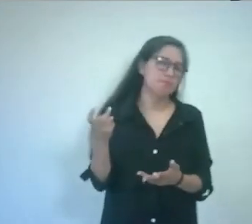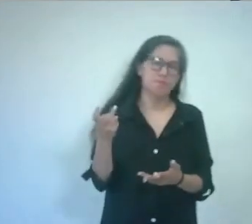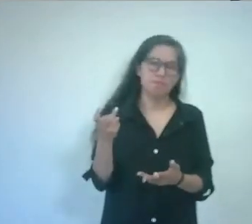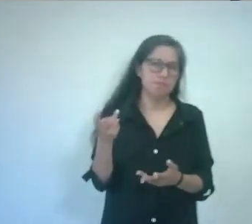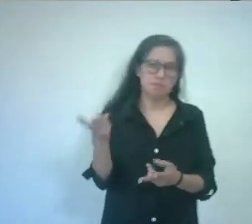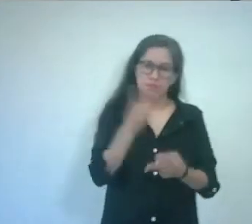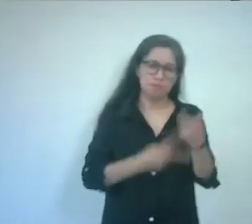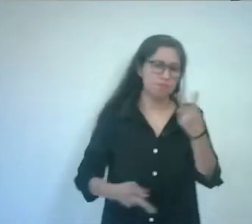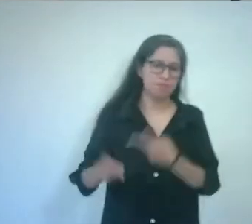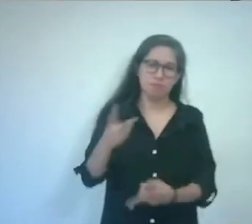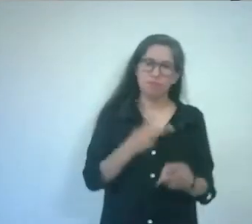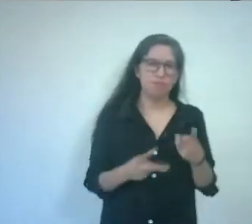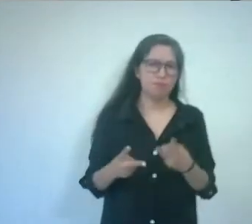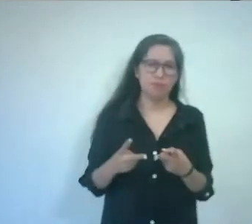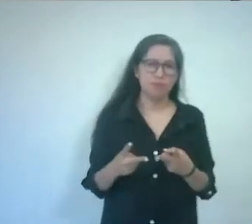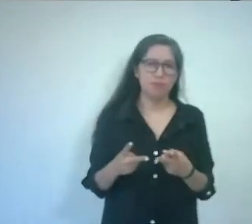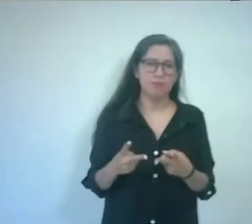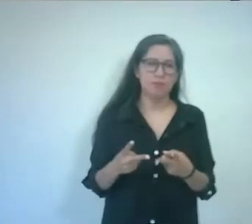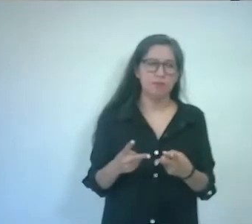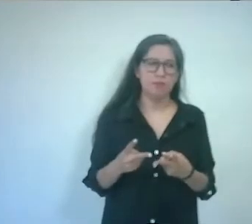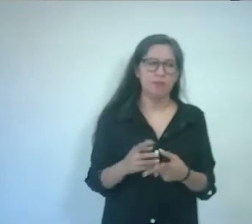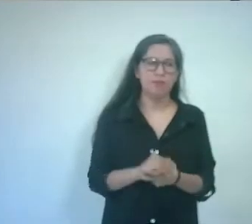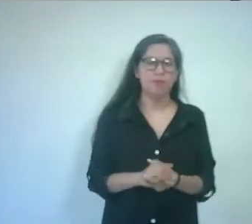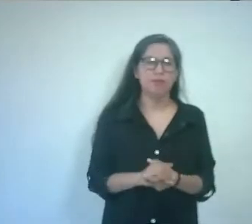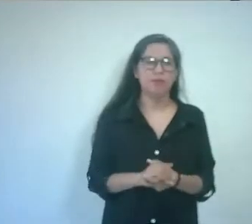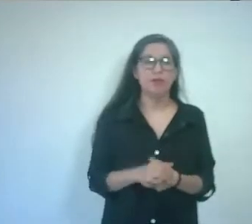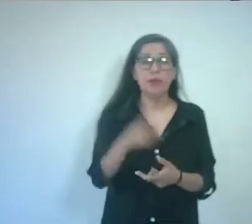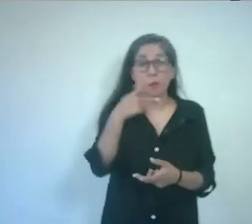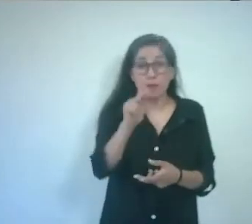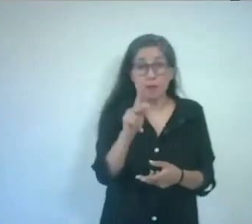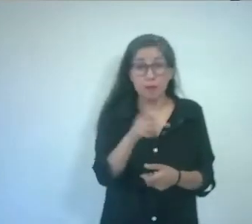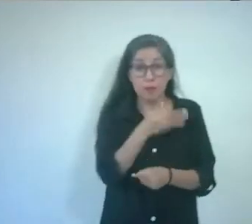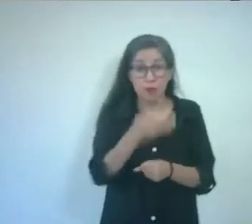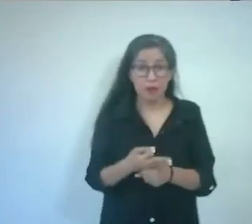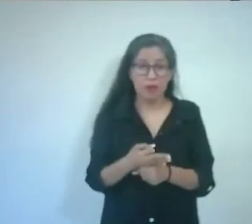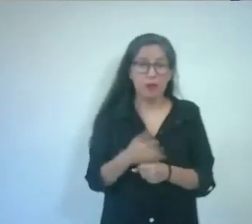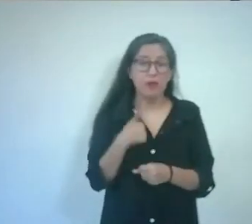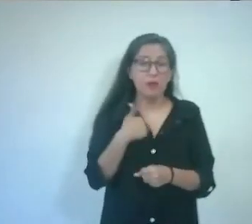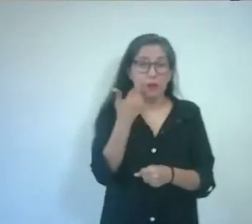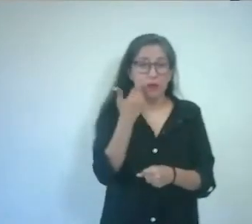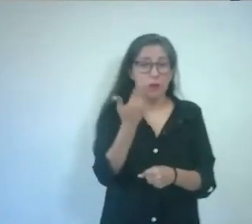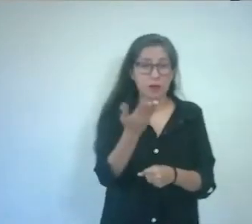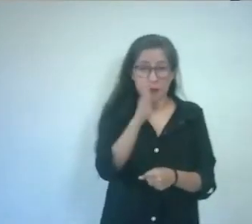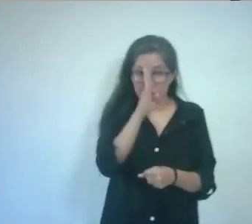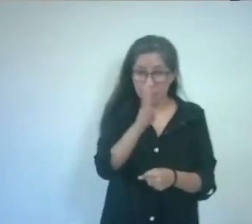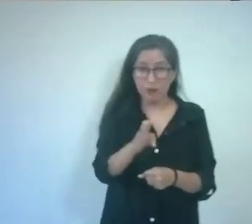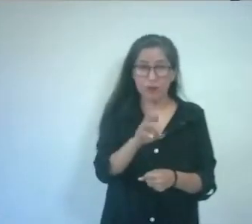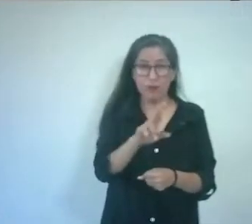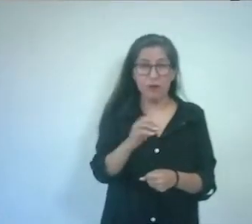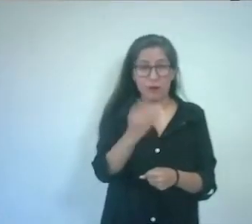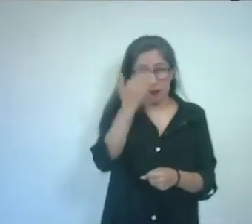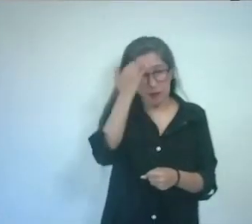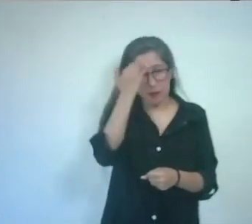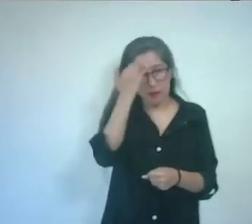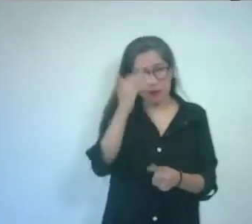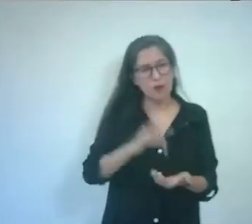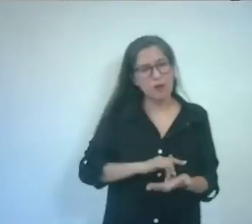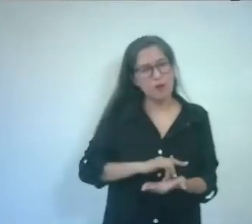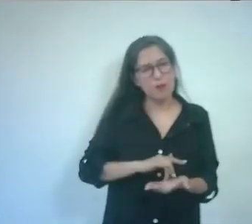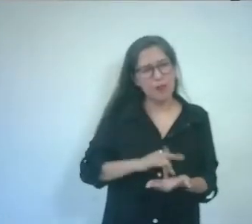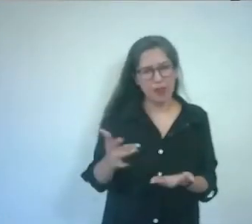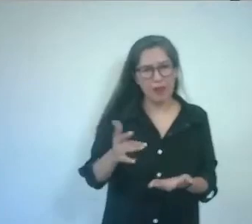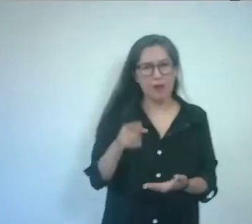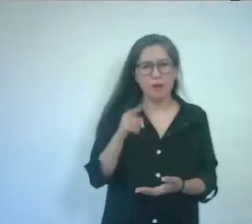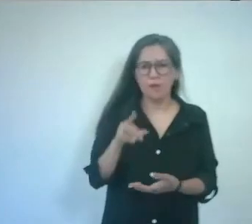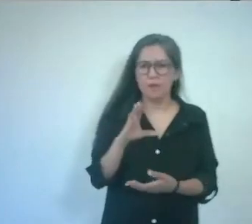el día de hoy una jornada. Pero en este momento también me gustaría concentrarme y reconocer, evidentemente agradecer al funcionario